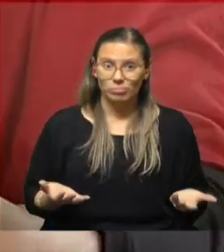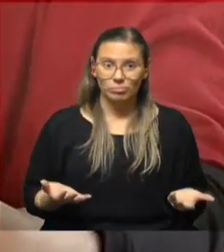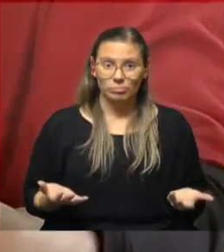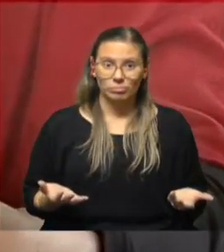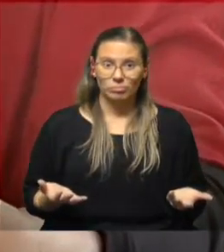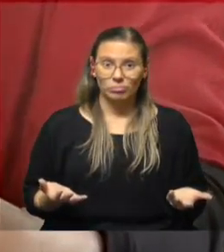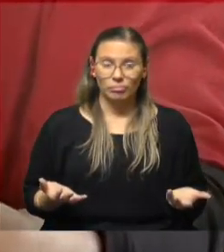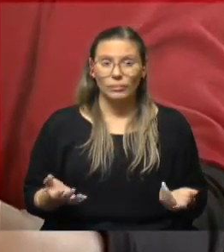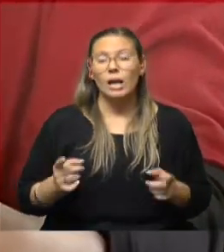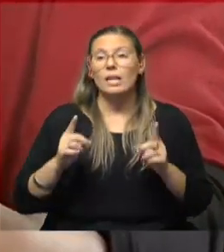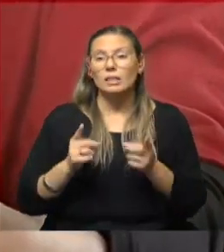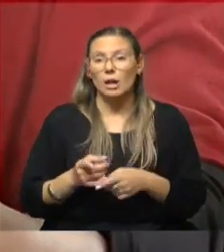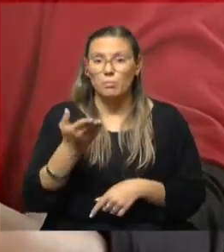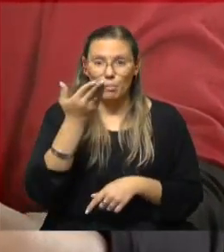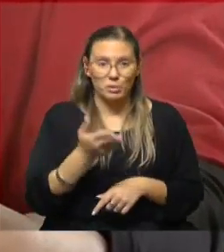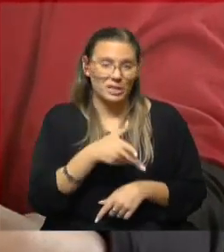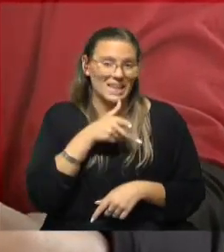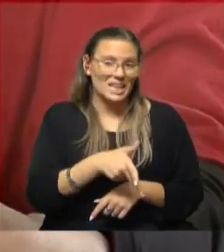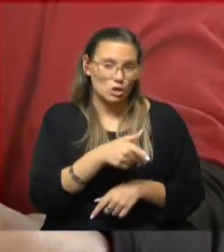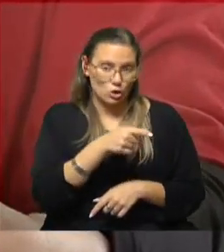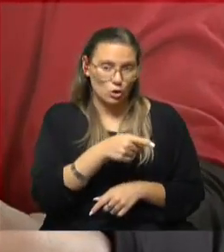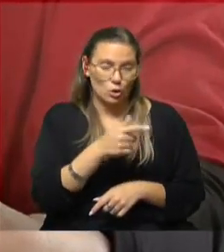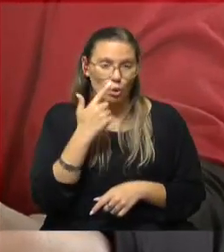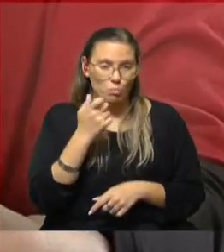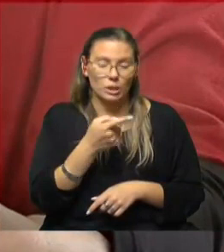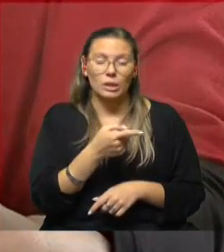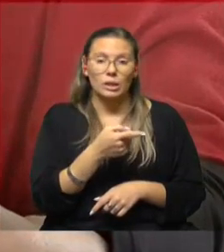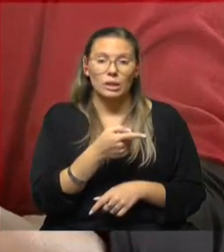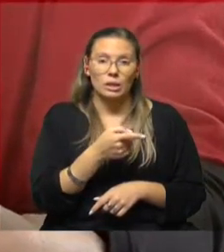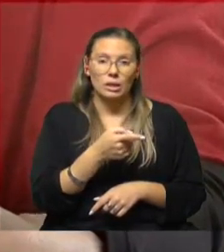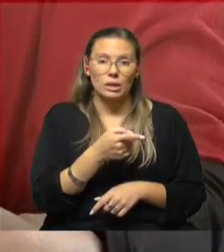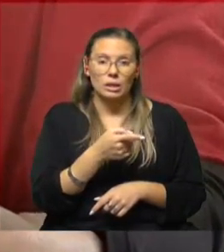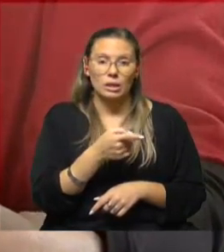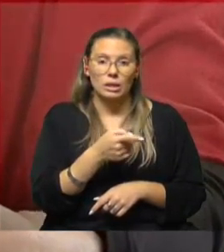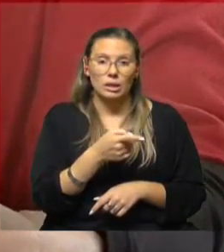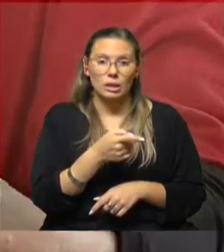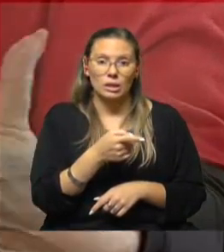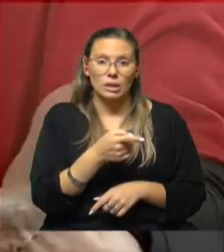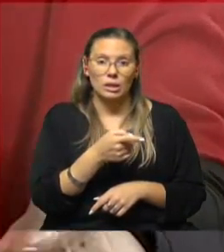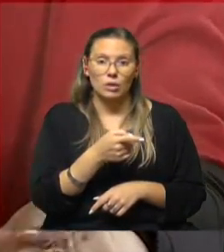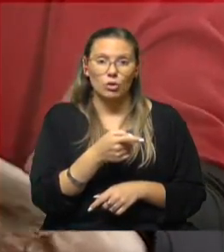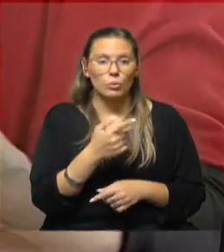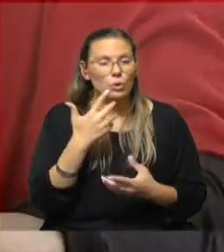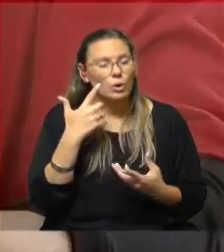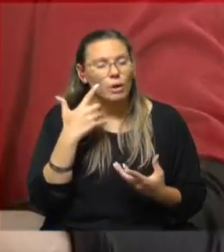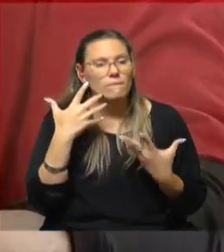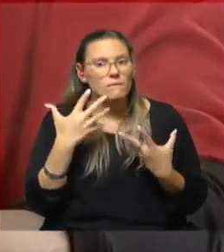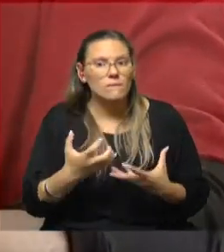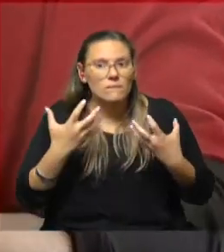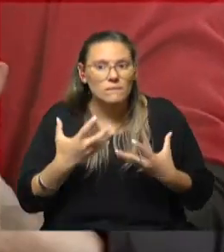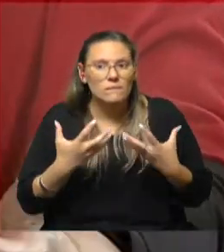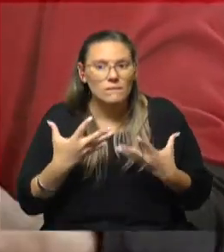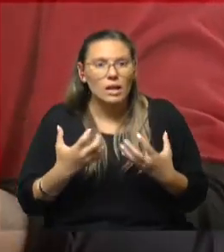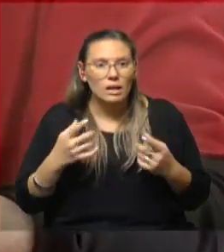Y bueno, y también el personaje del hijo, que está marcando todo un intento también